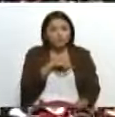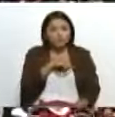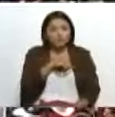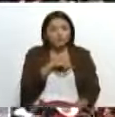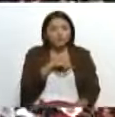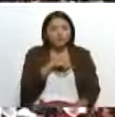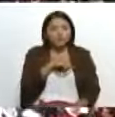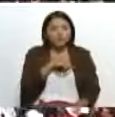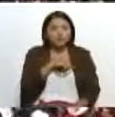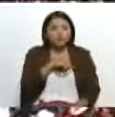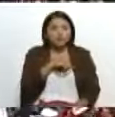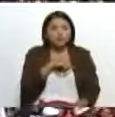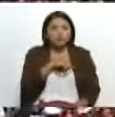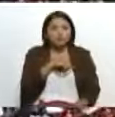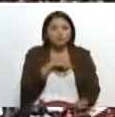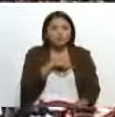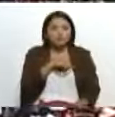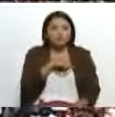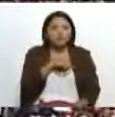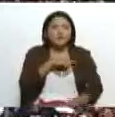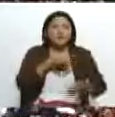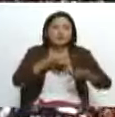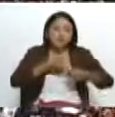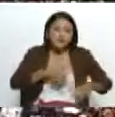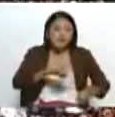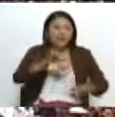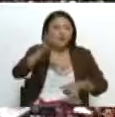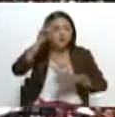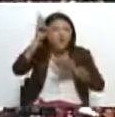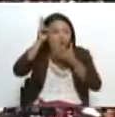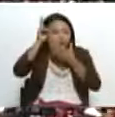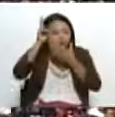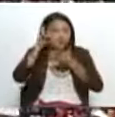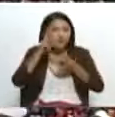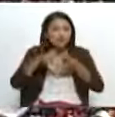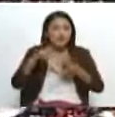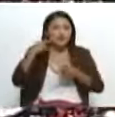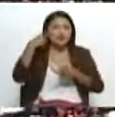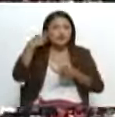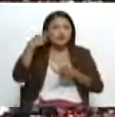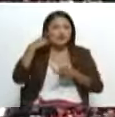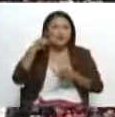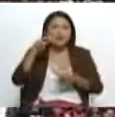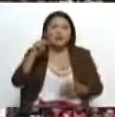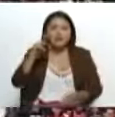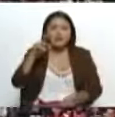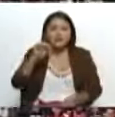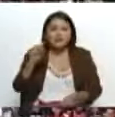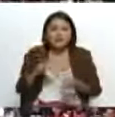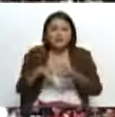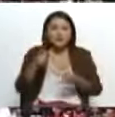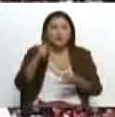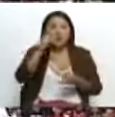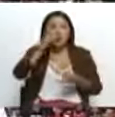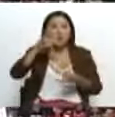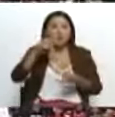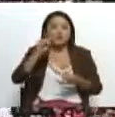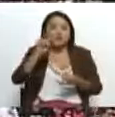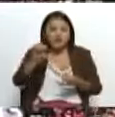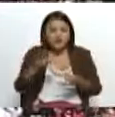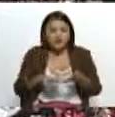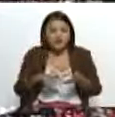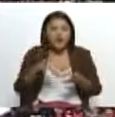dignos herederos y herederas de Guaycaipuro, del negro Andresote, de José Leonardo Chirinos,